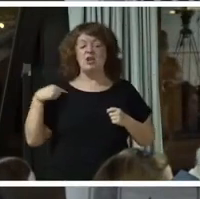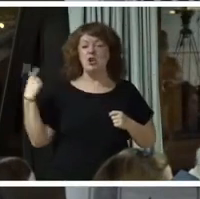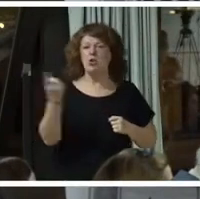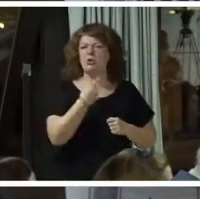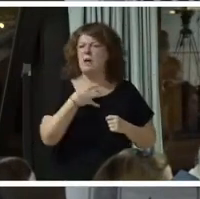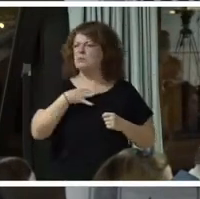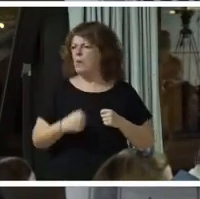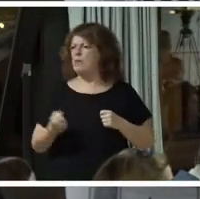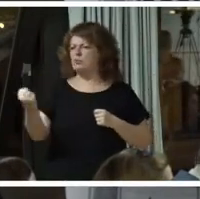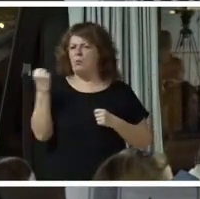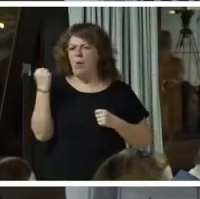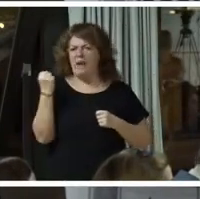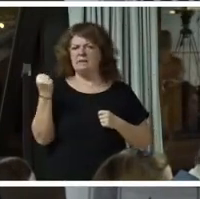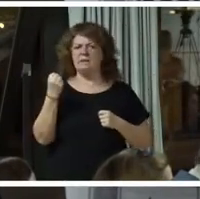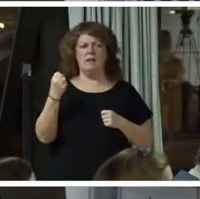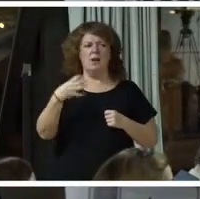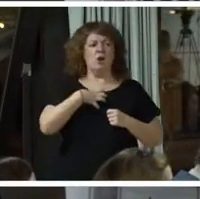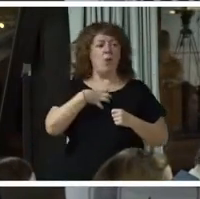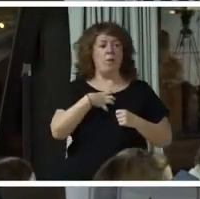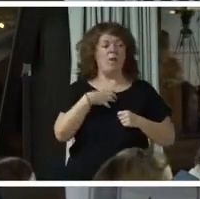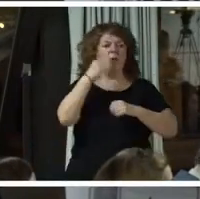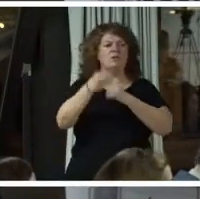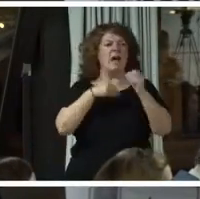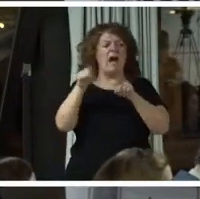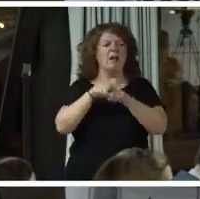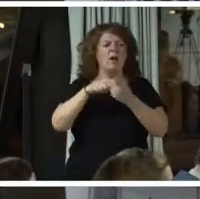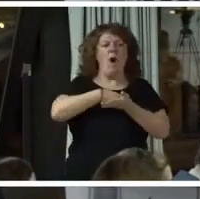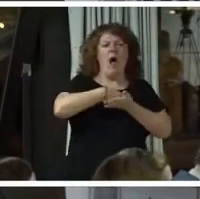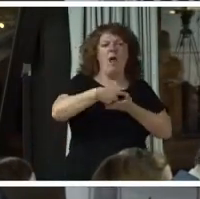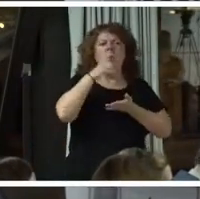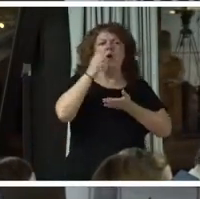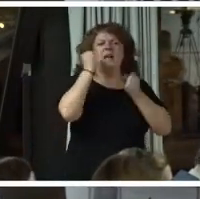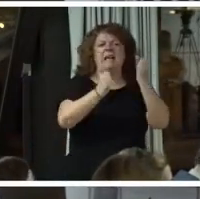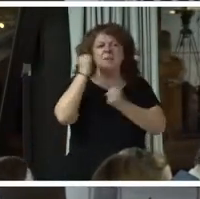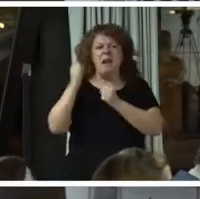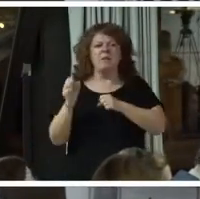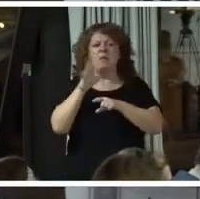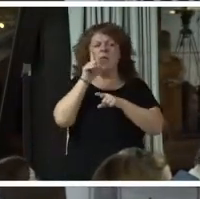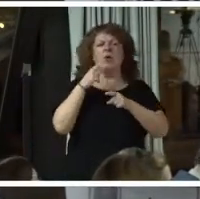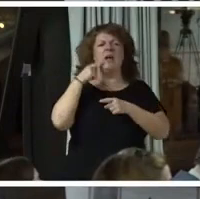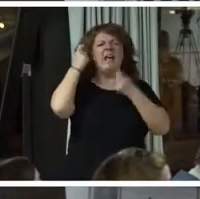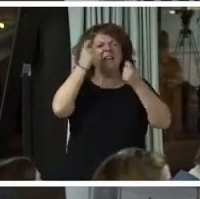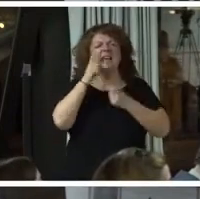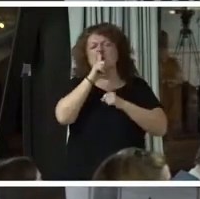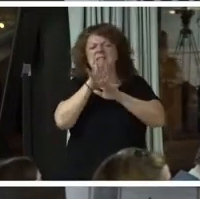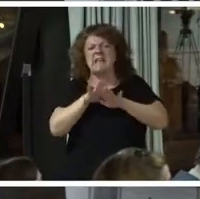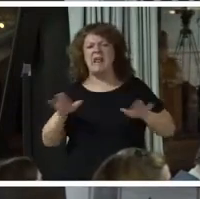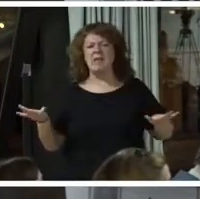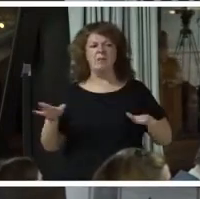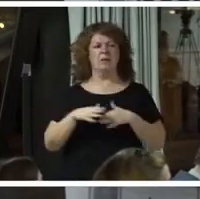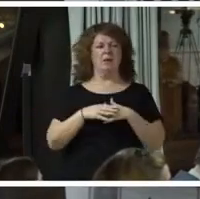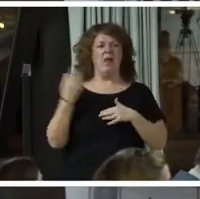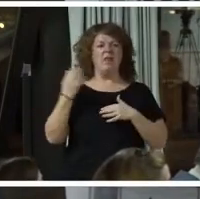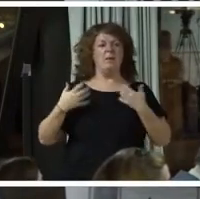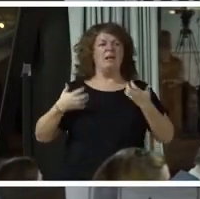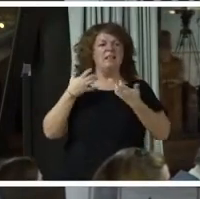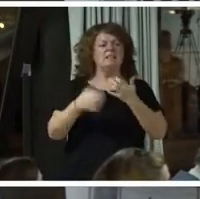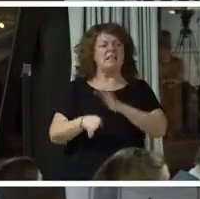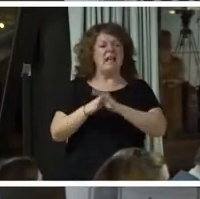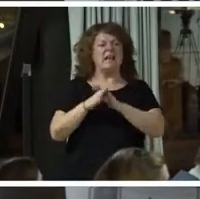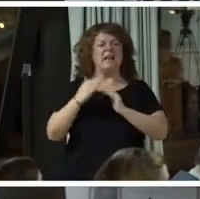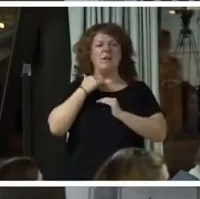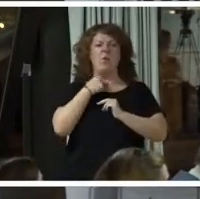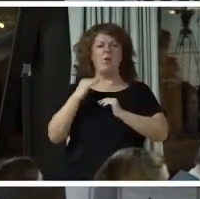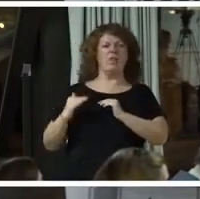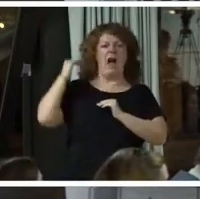ser poderosas y que por eso no podemos dejarnos arrastrar por la criminalización por los intentos de silenciamiento creo que hay que seguir alzando la